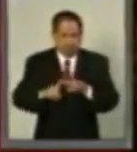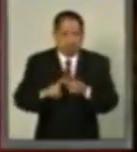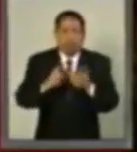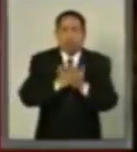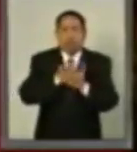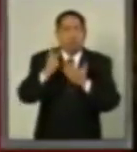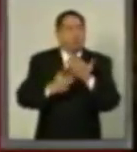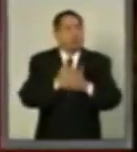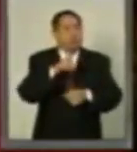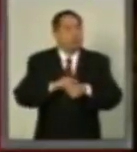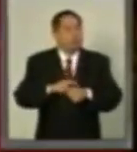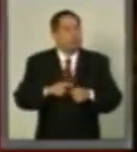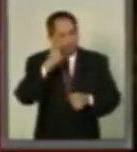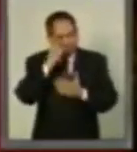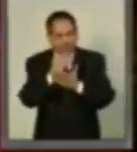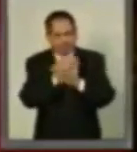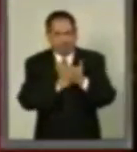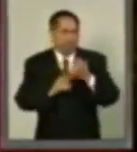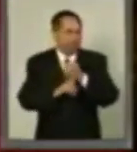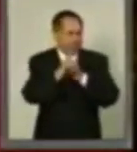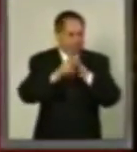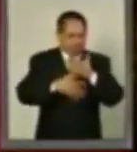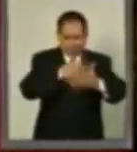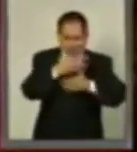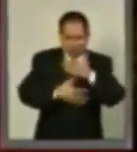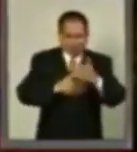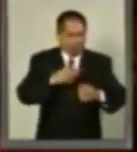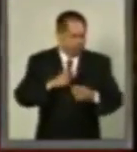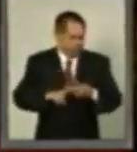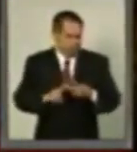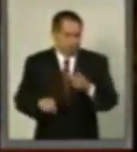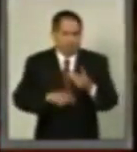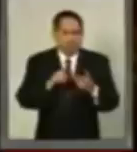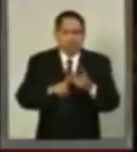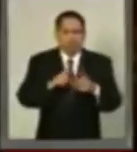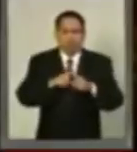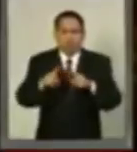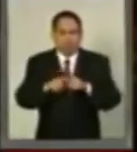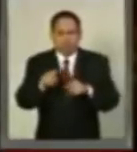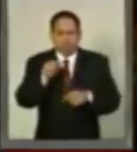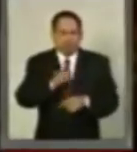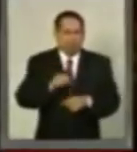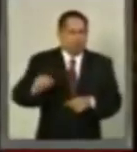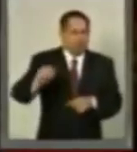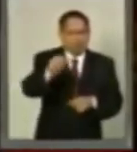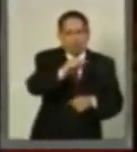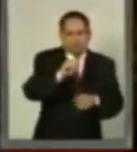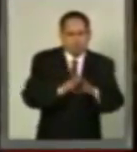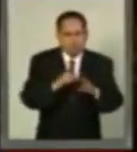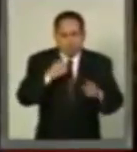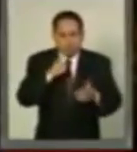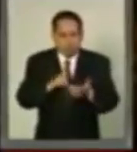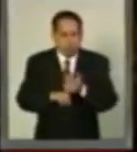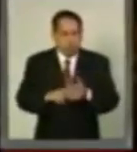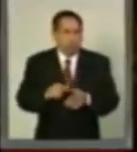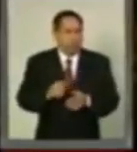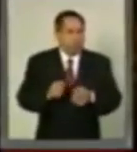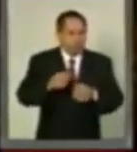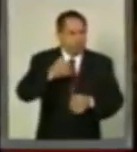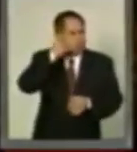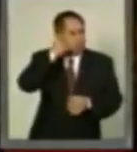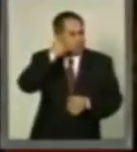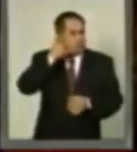la Prevención Social de la Violencia y la Delincuencia, la entrada en operación sin precedentes del Número Único de Atención